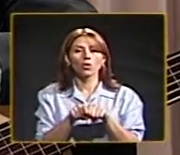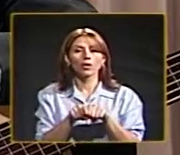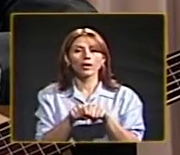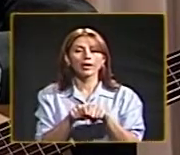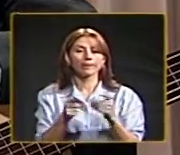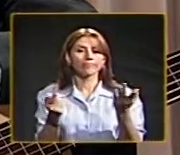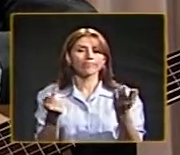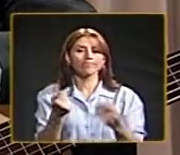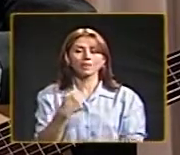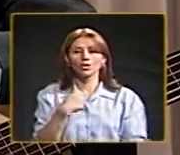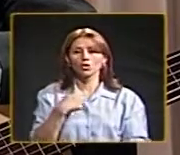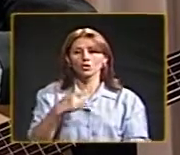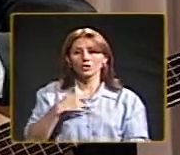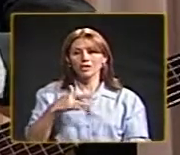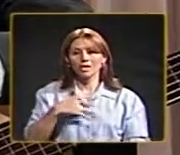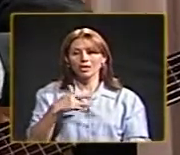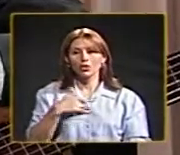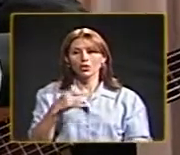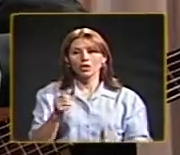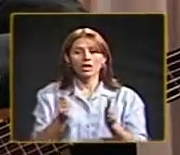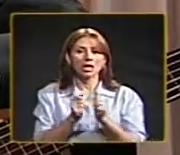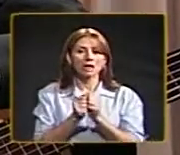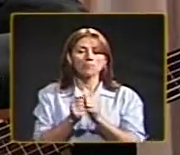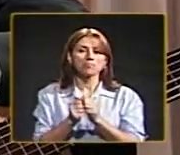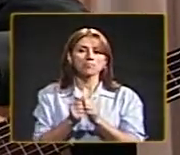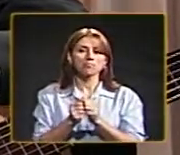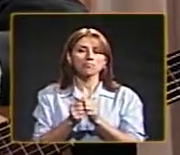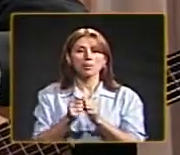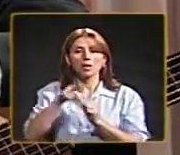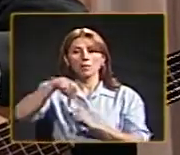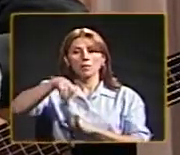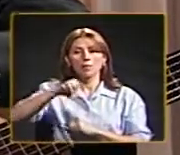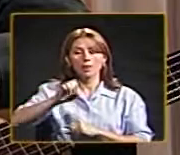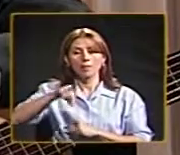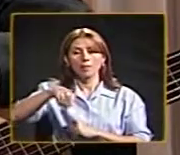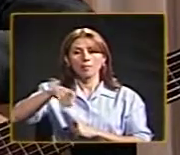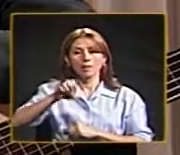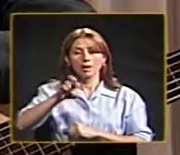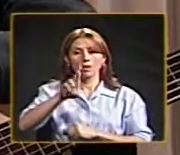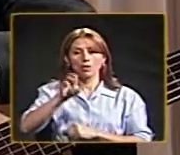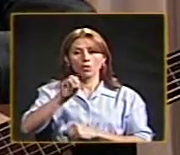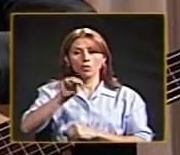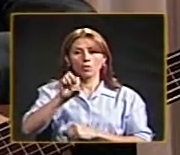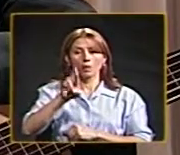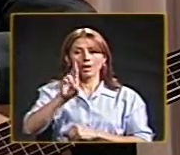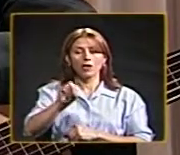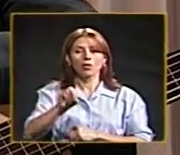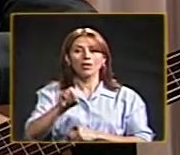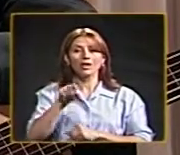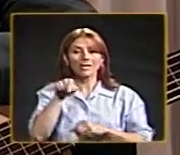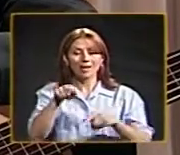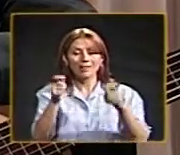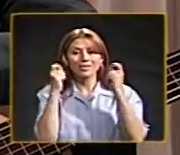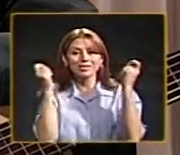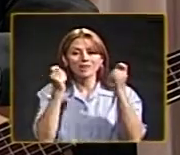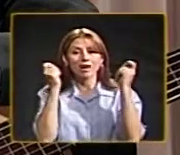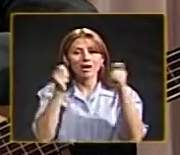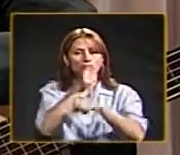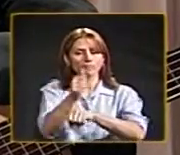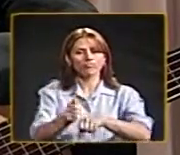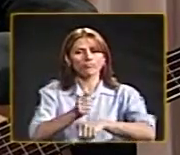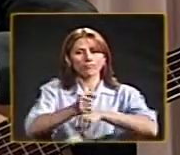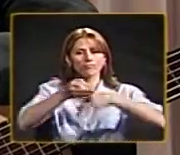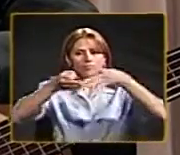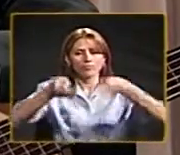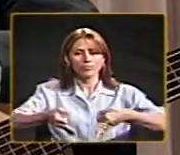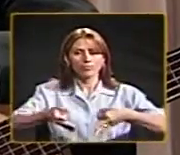pues yo siento que ya con la venida de Pepe Romero, los Asai y todo, se consolida ya el festival. Es parte esencial, claro, de la